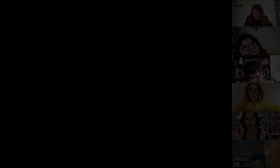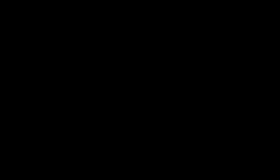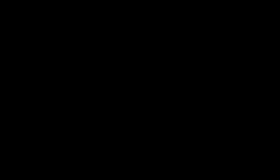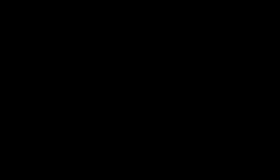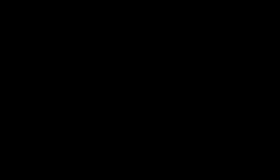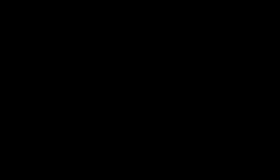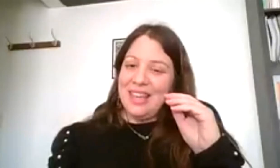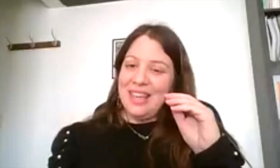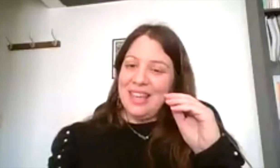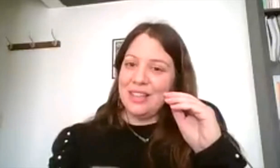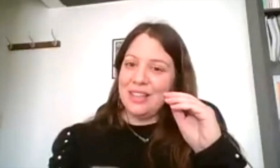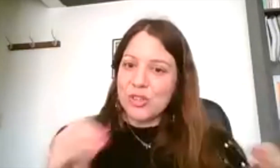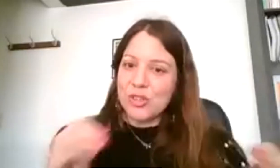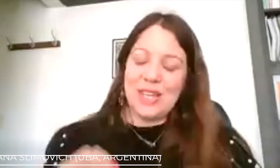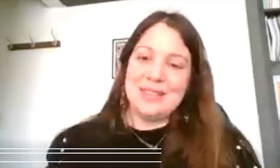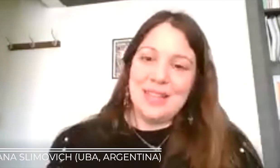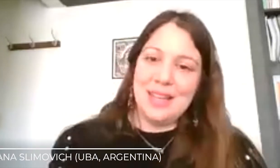mensaje. Dos